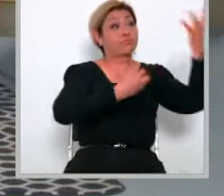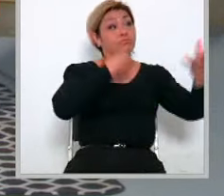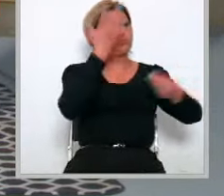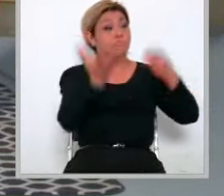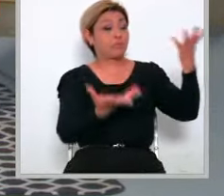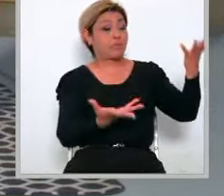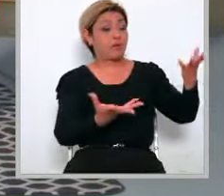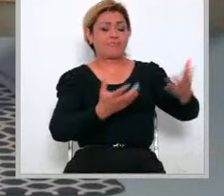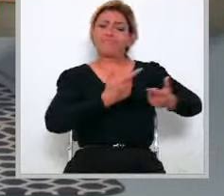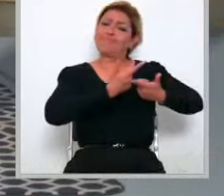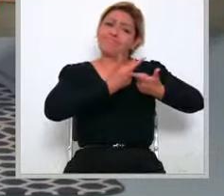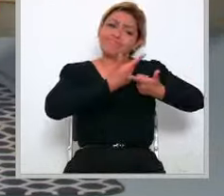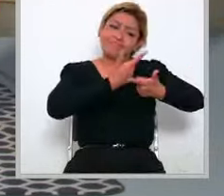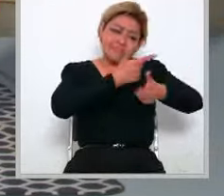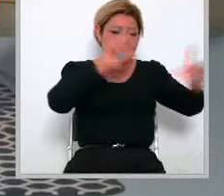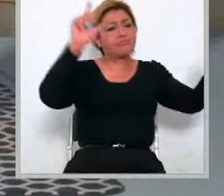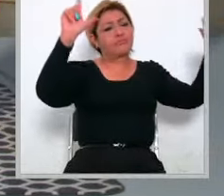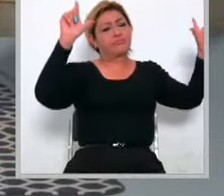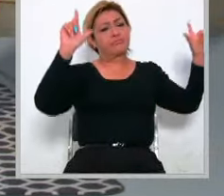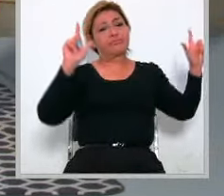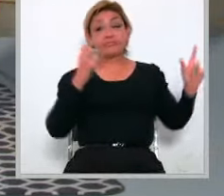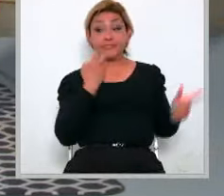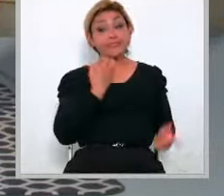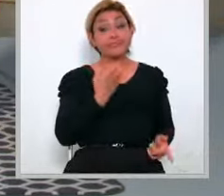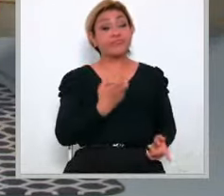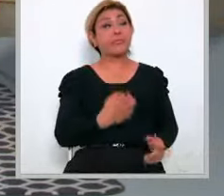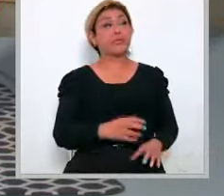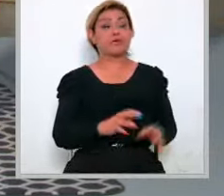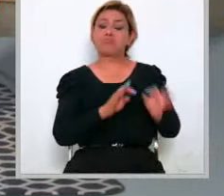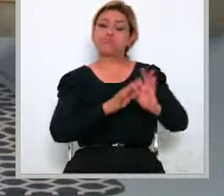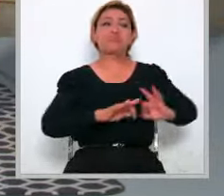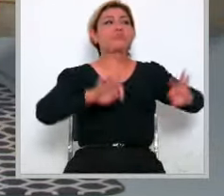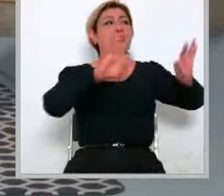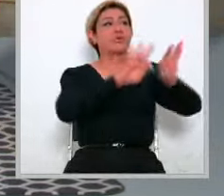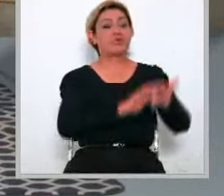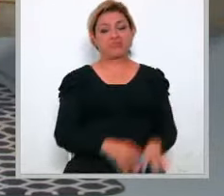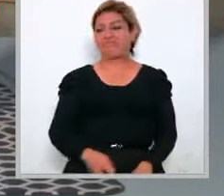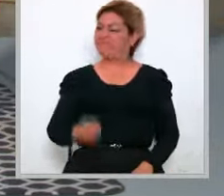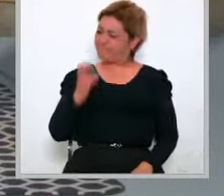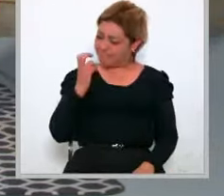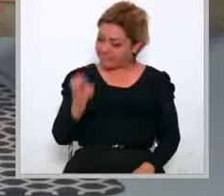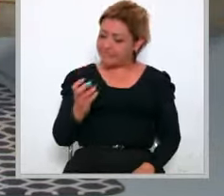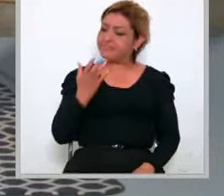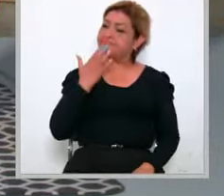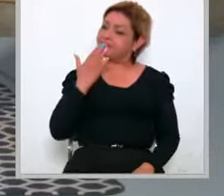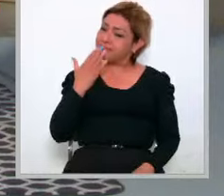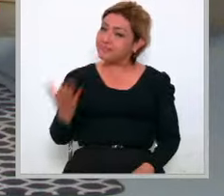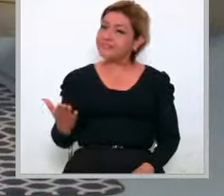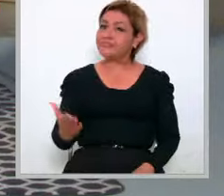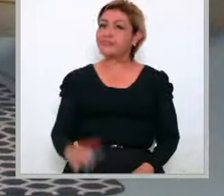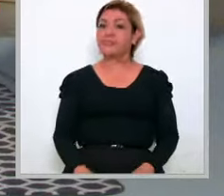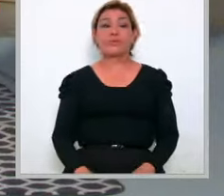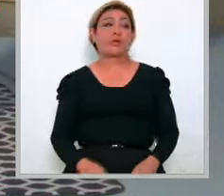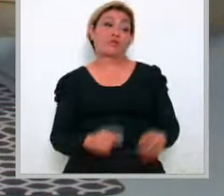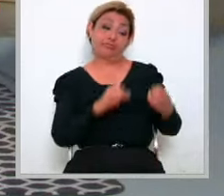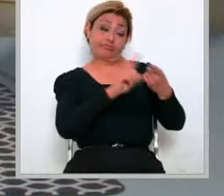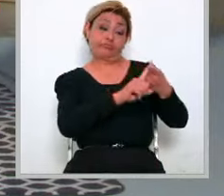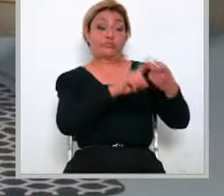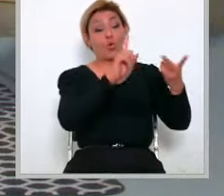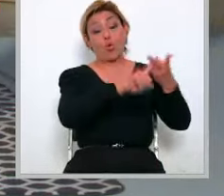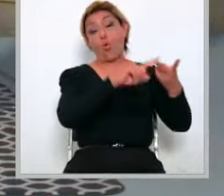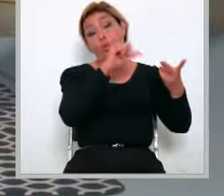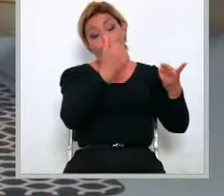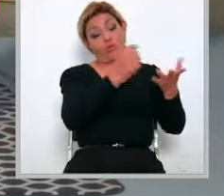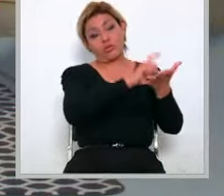De este lado, Xochitl, ¿algún derecho que allá las personas igual no puedan perder que tenemos? Pues el derecho al amor. Creo